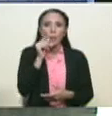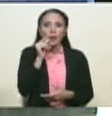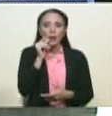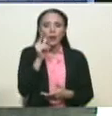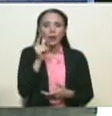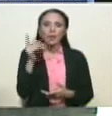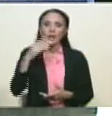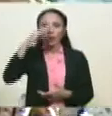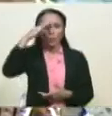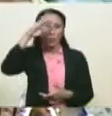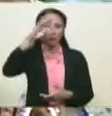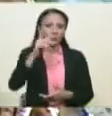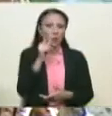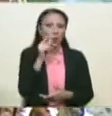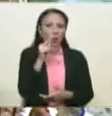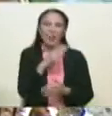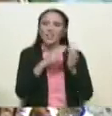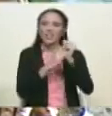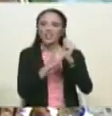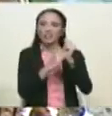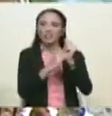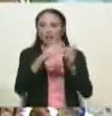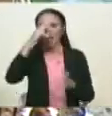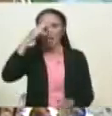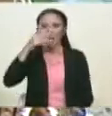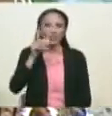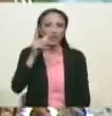le decían a uno,